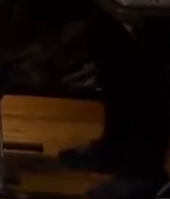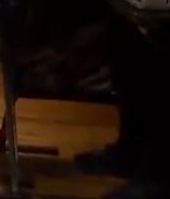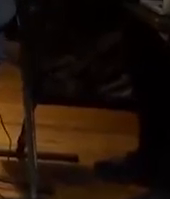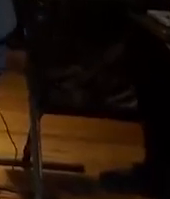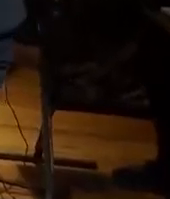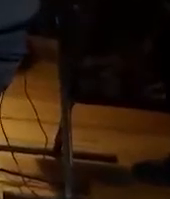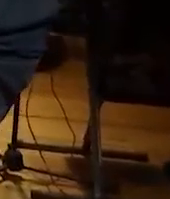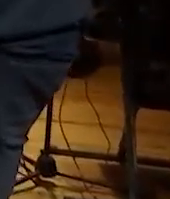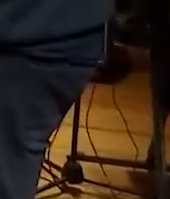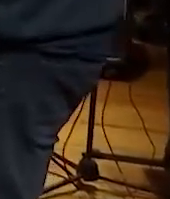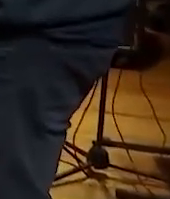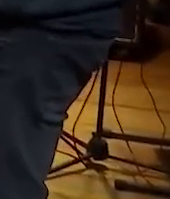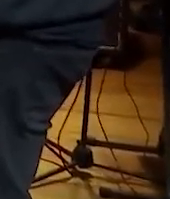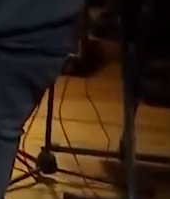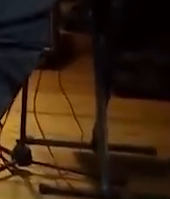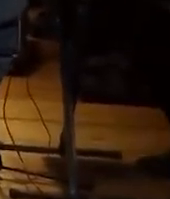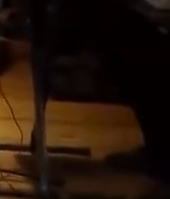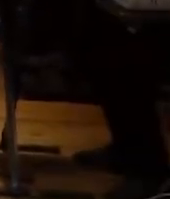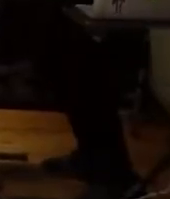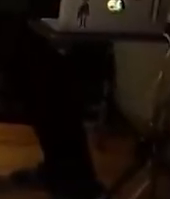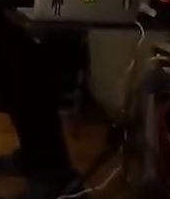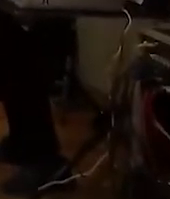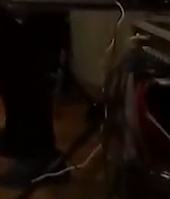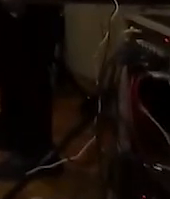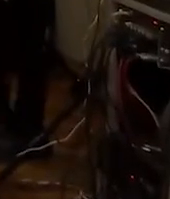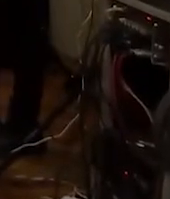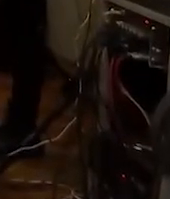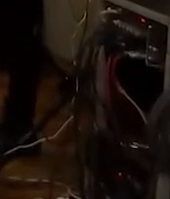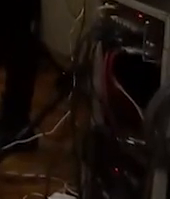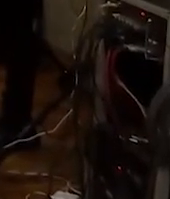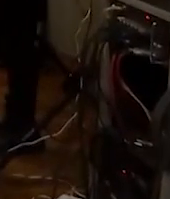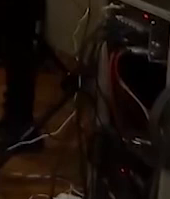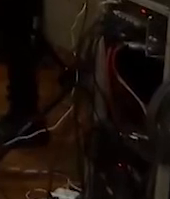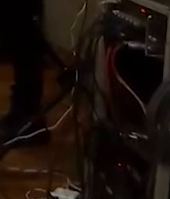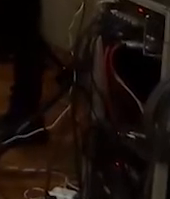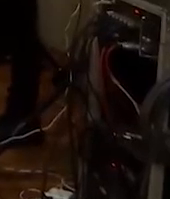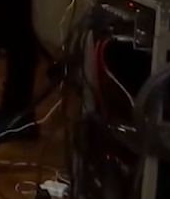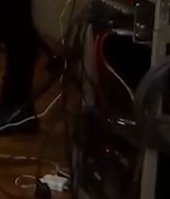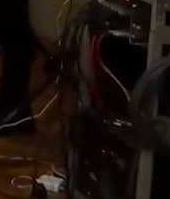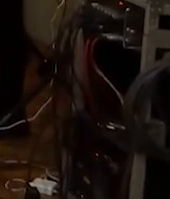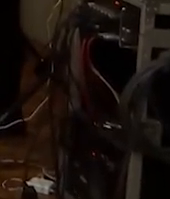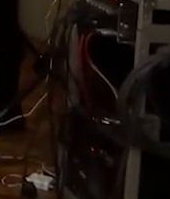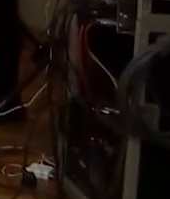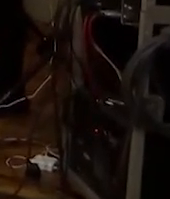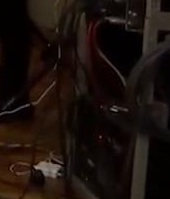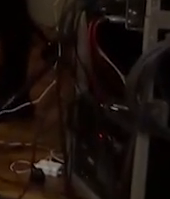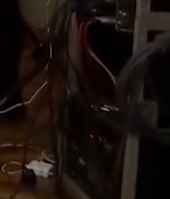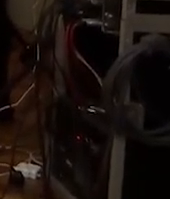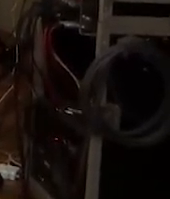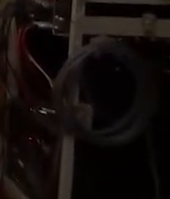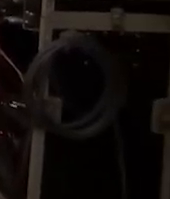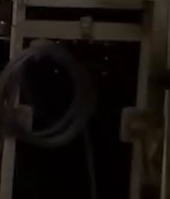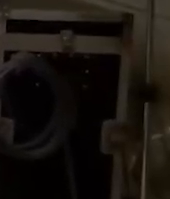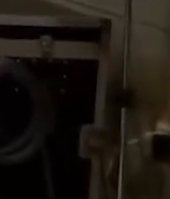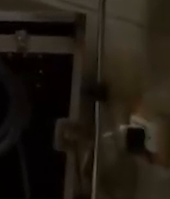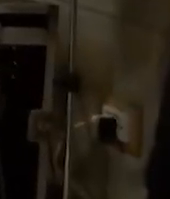le dice que ese tiempo se levantó en los ladrillos se fueron contando de a poco sin apuro Y que ahora solo quedan papeles viejos